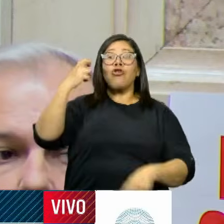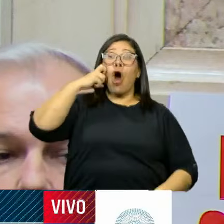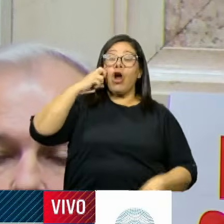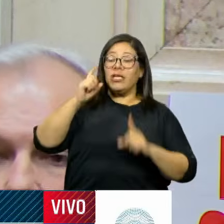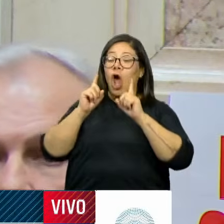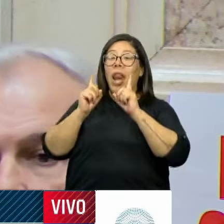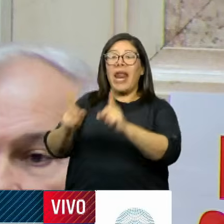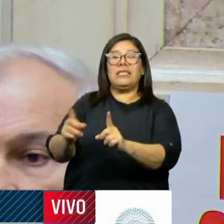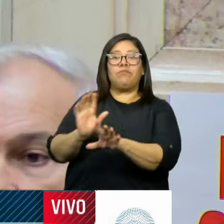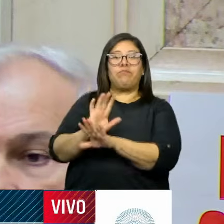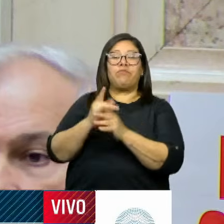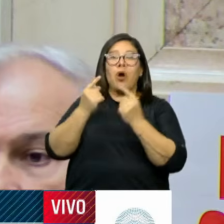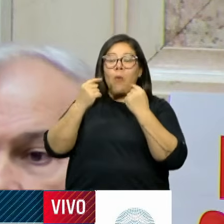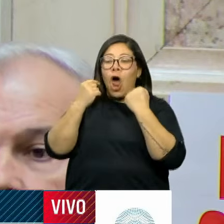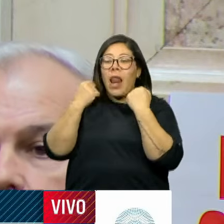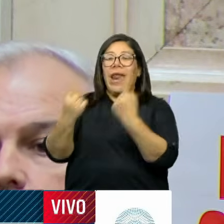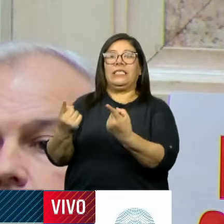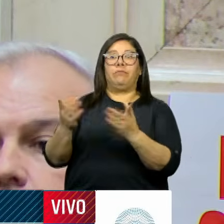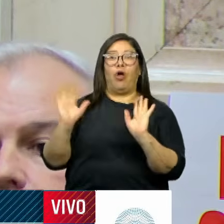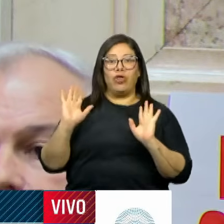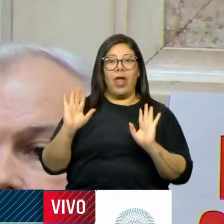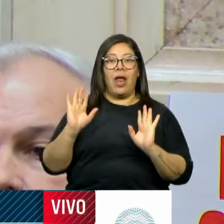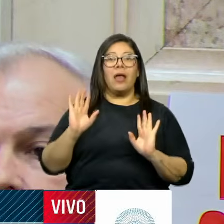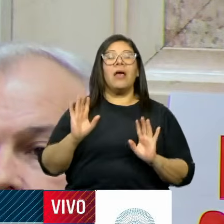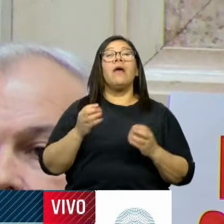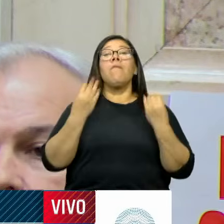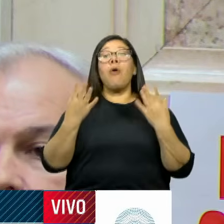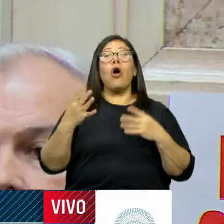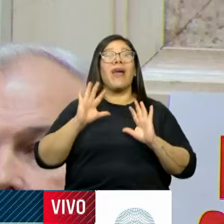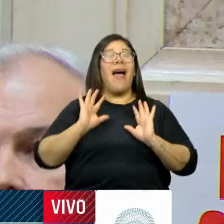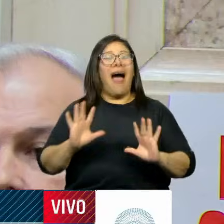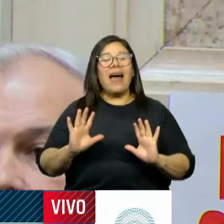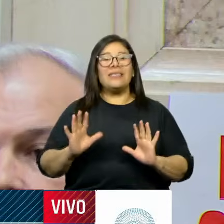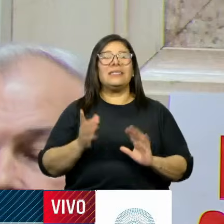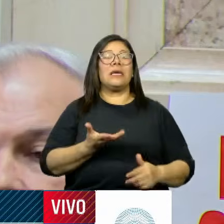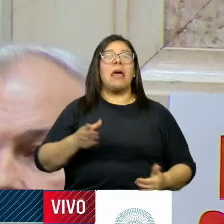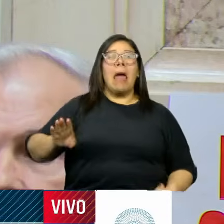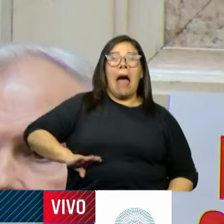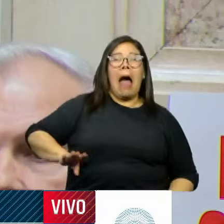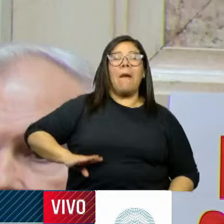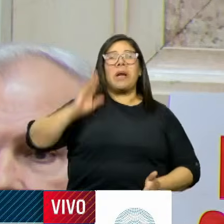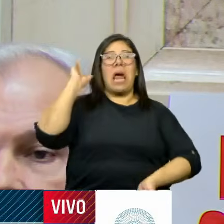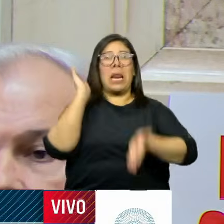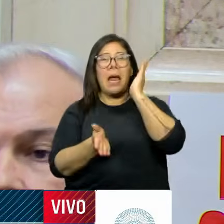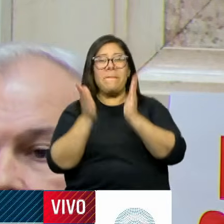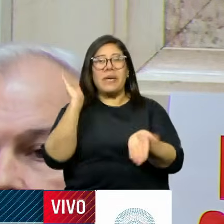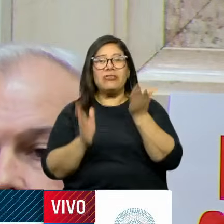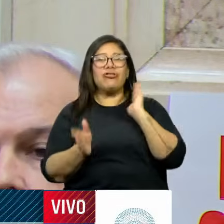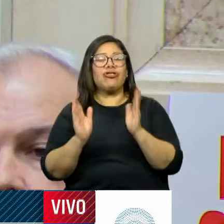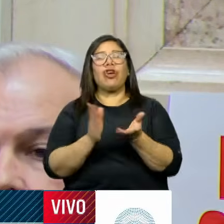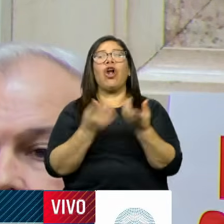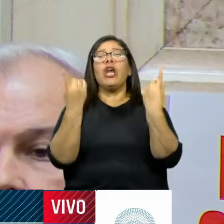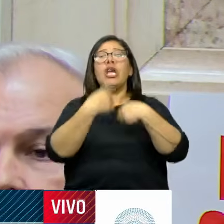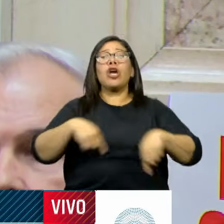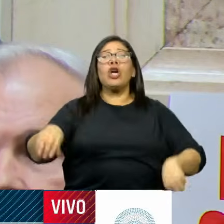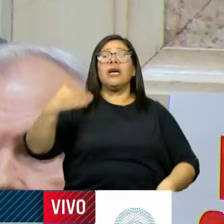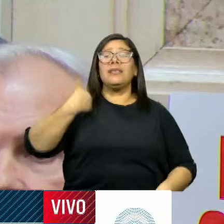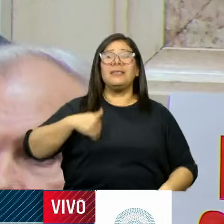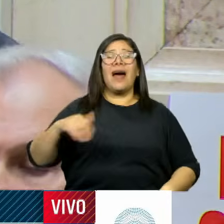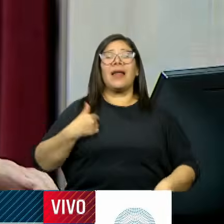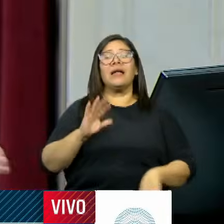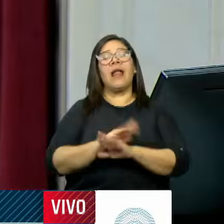la calle, para terminar con este régimen oprobioso de hambre, de represión y de entrega nacional. Muchas